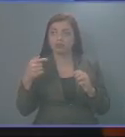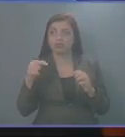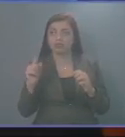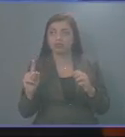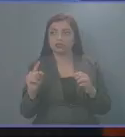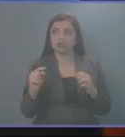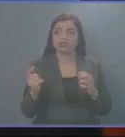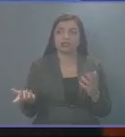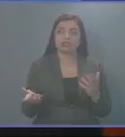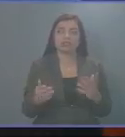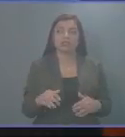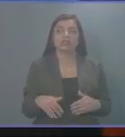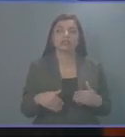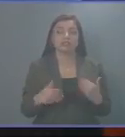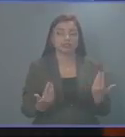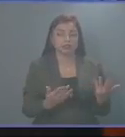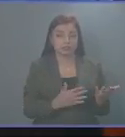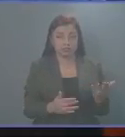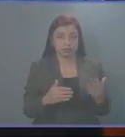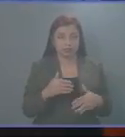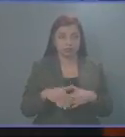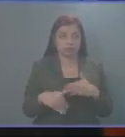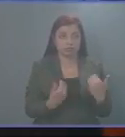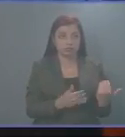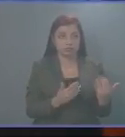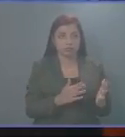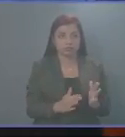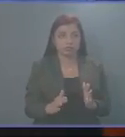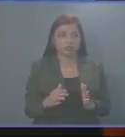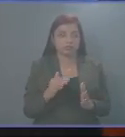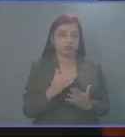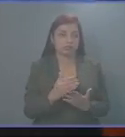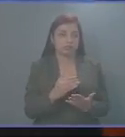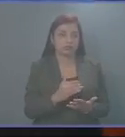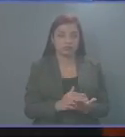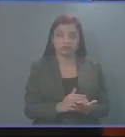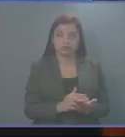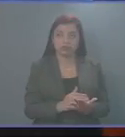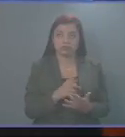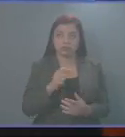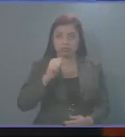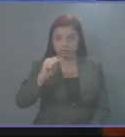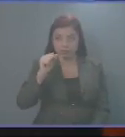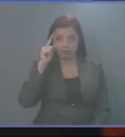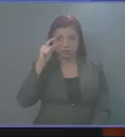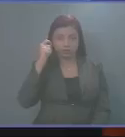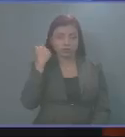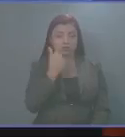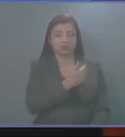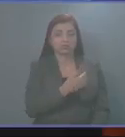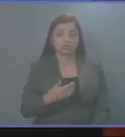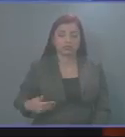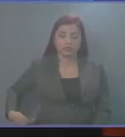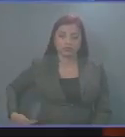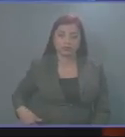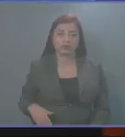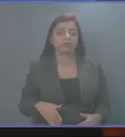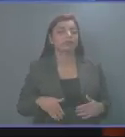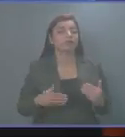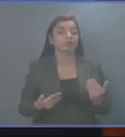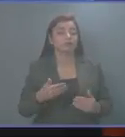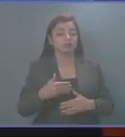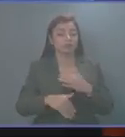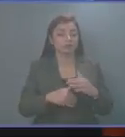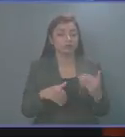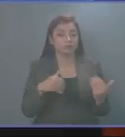293-8-2018-1, que por su orden contienen A. Iniciativa del Presidente de la República por